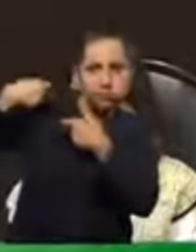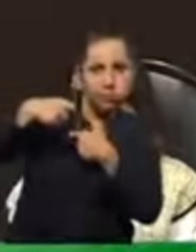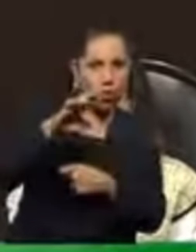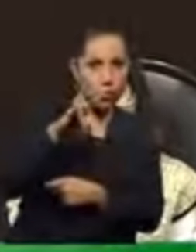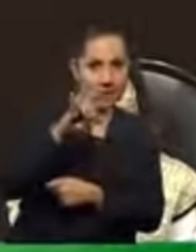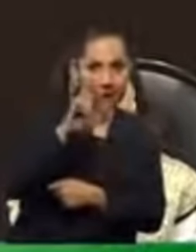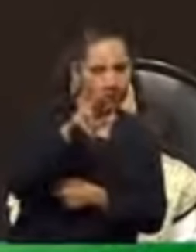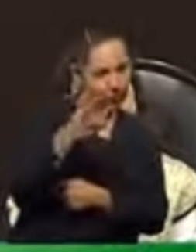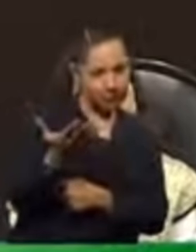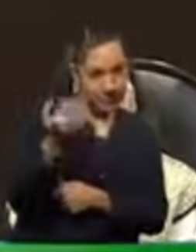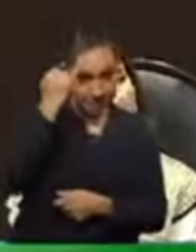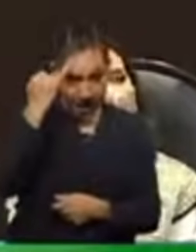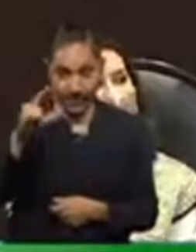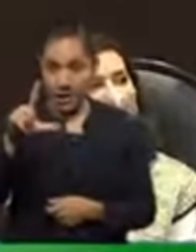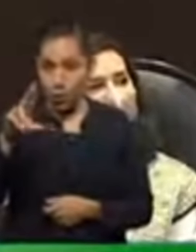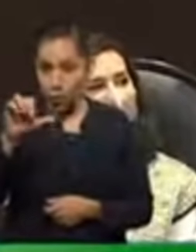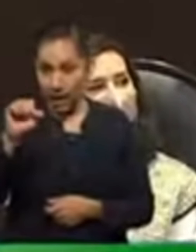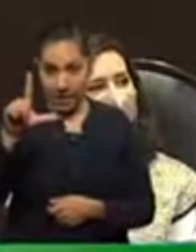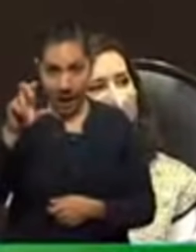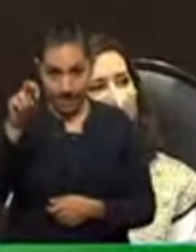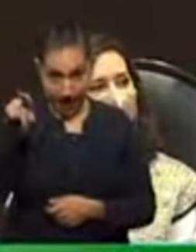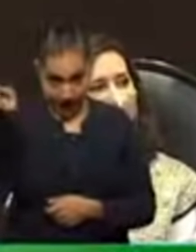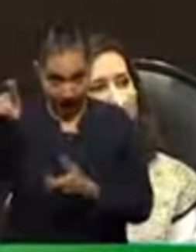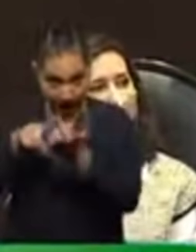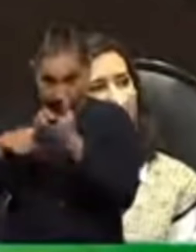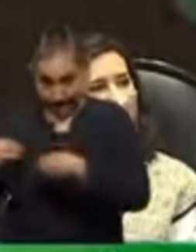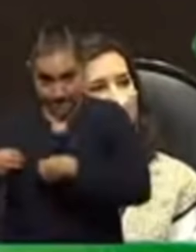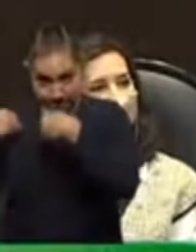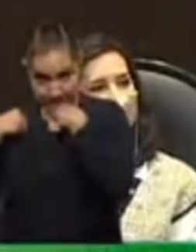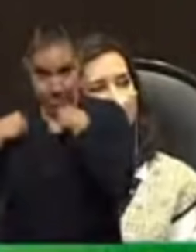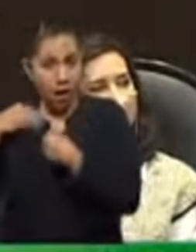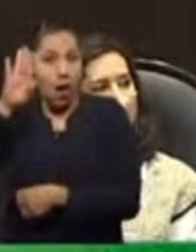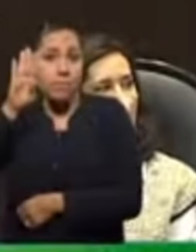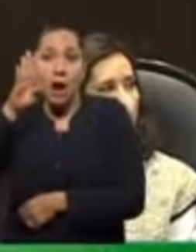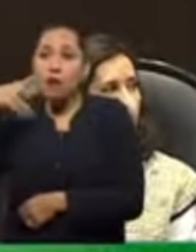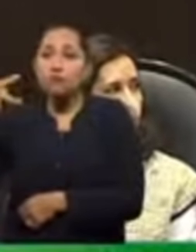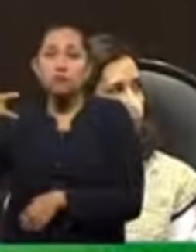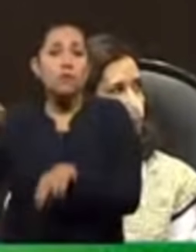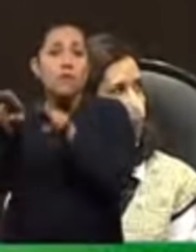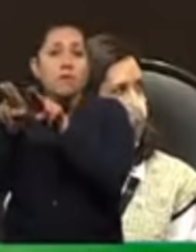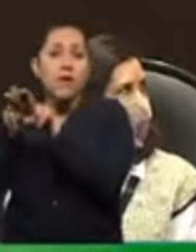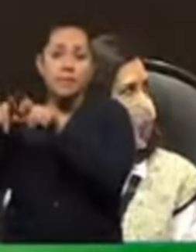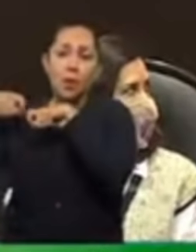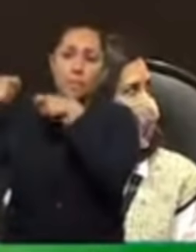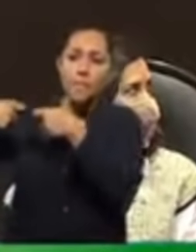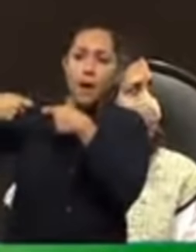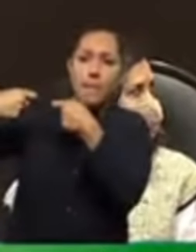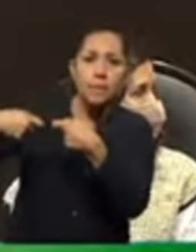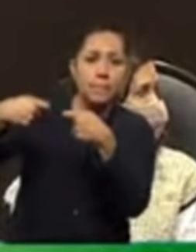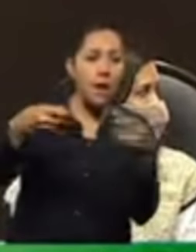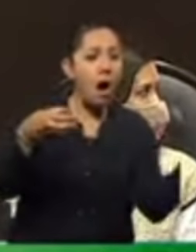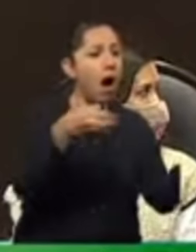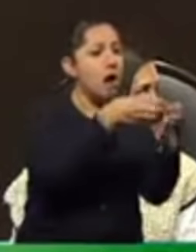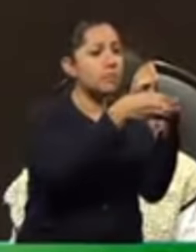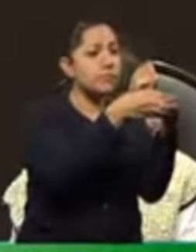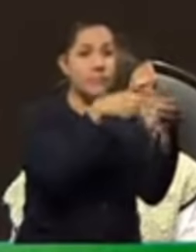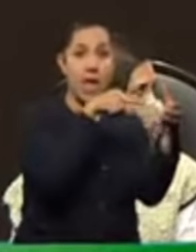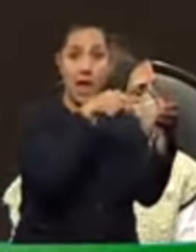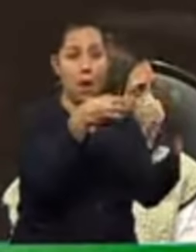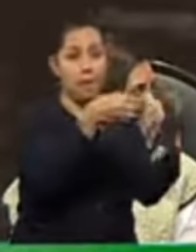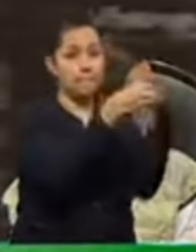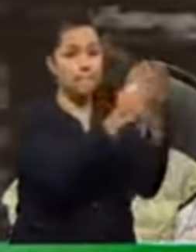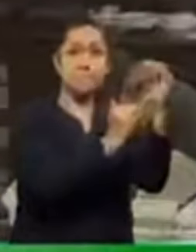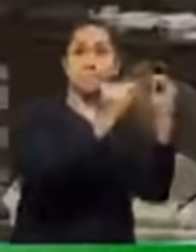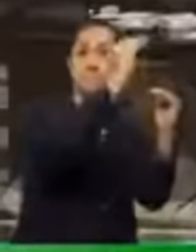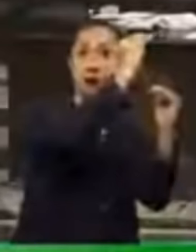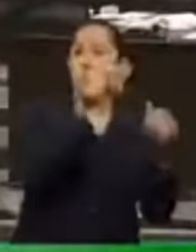han convertido al INE en un poder o pretenden por encima del Ejecutivo, del Legislativo y del Judicial.